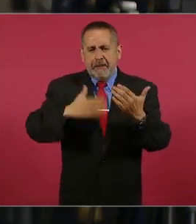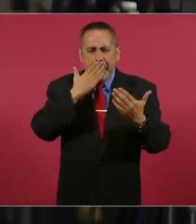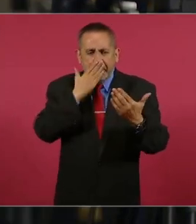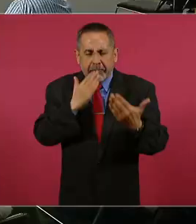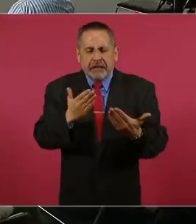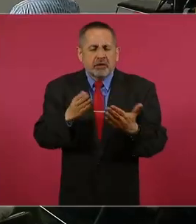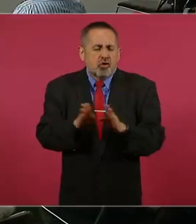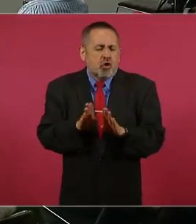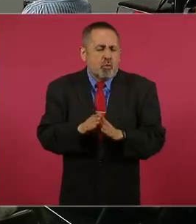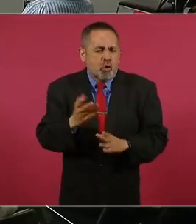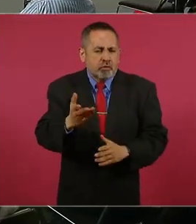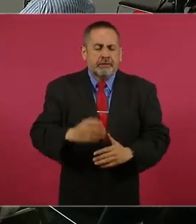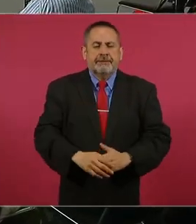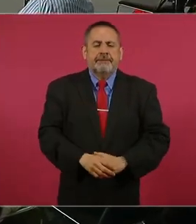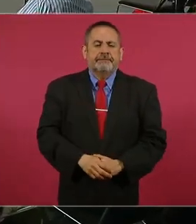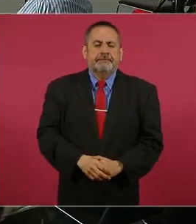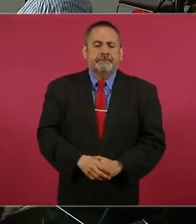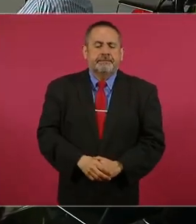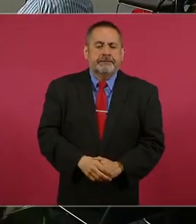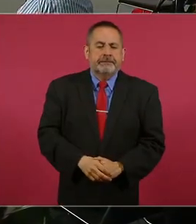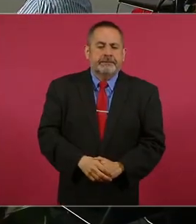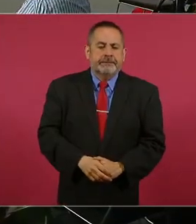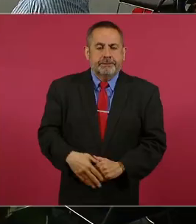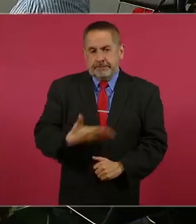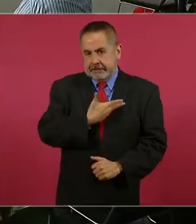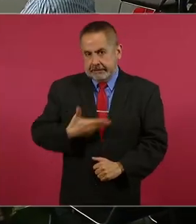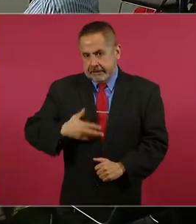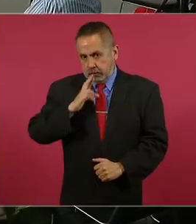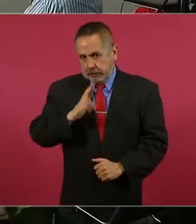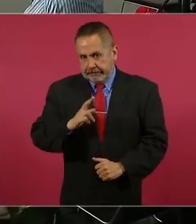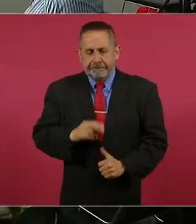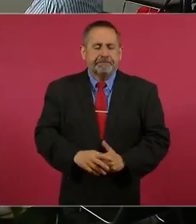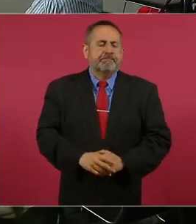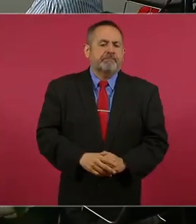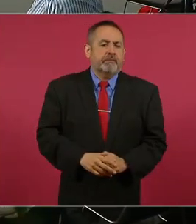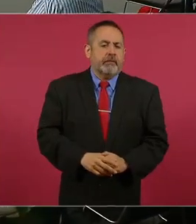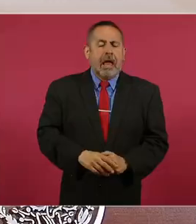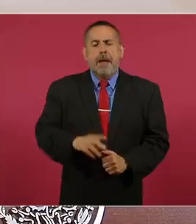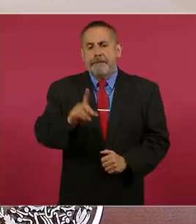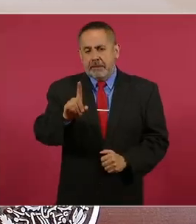administraciones? Bueno, lo primero es que